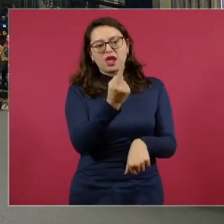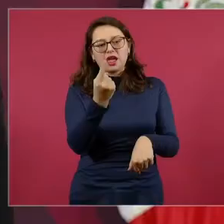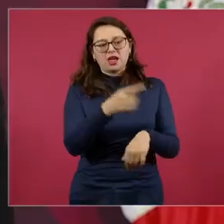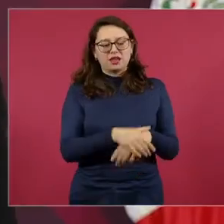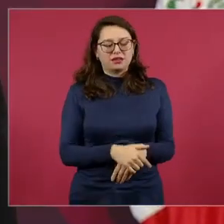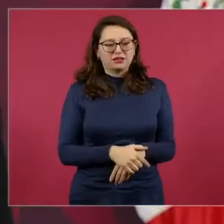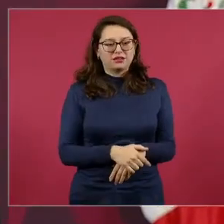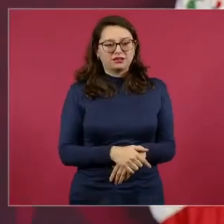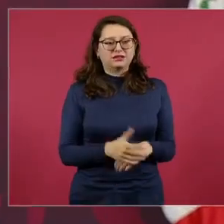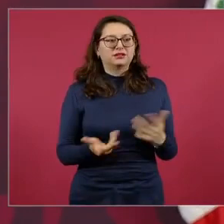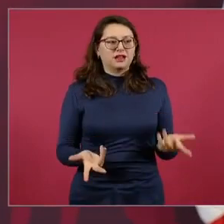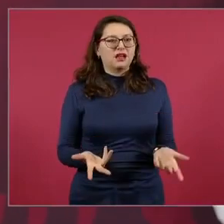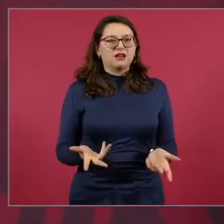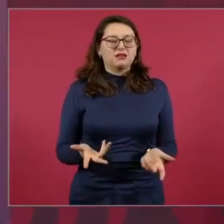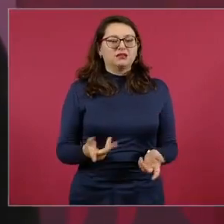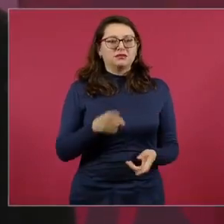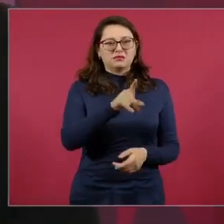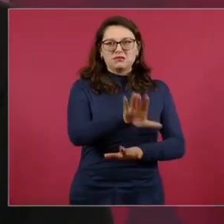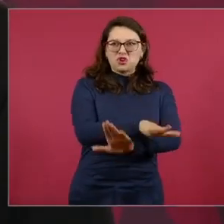chantajea